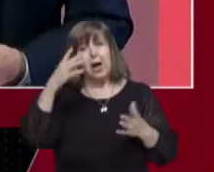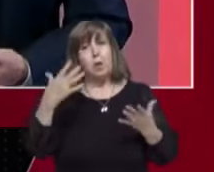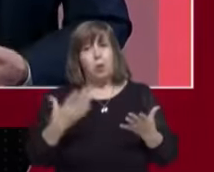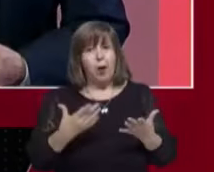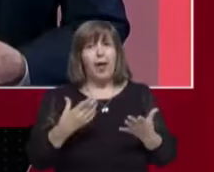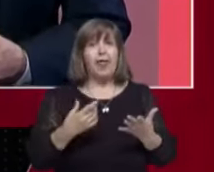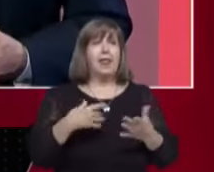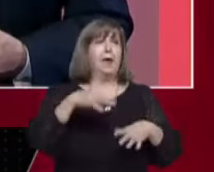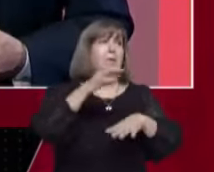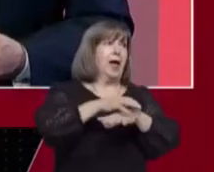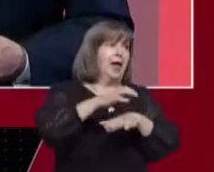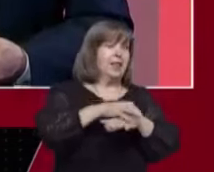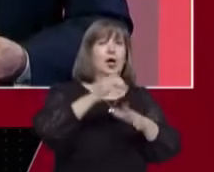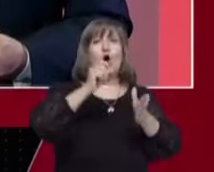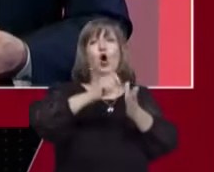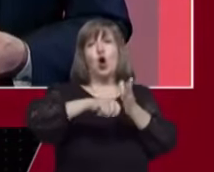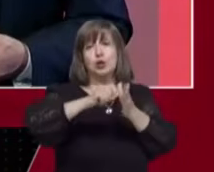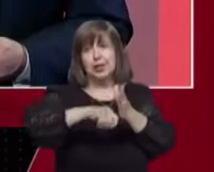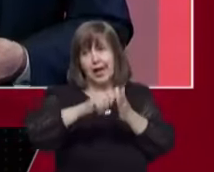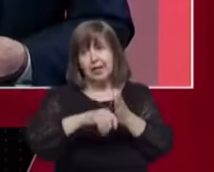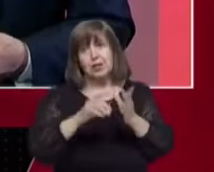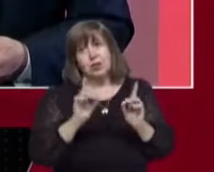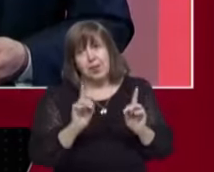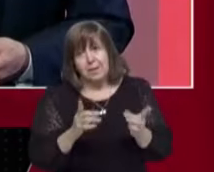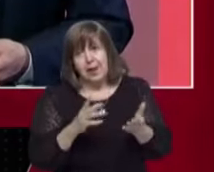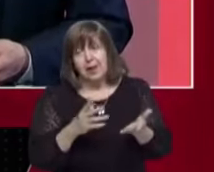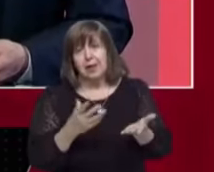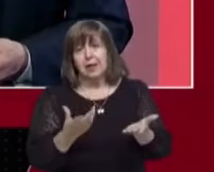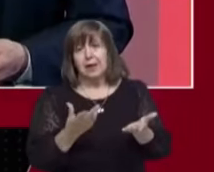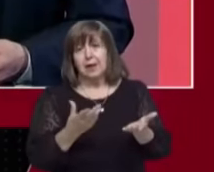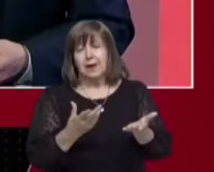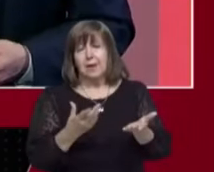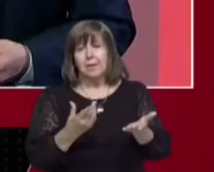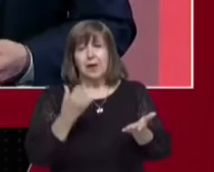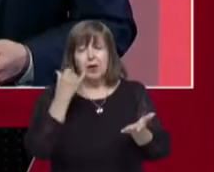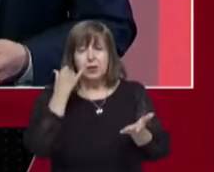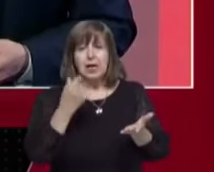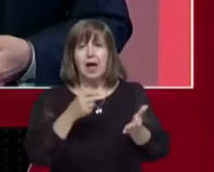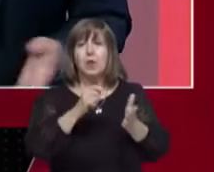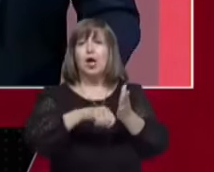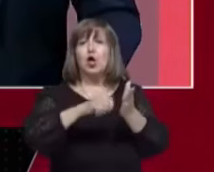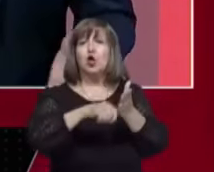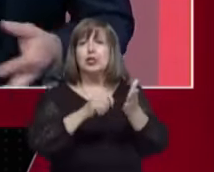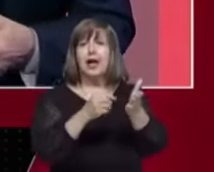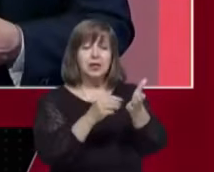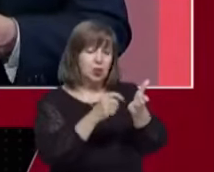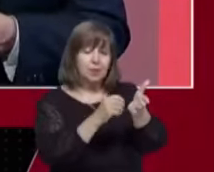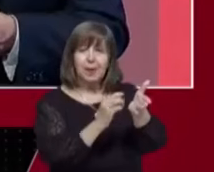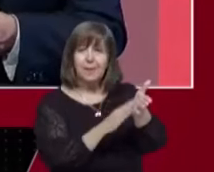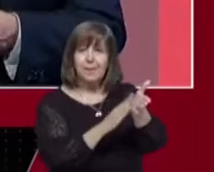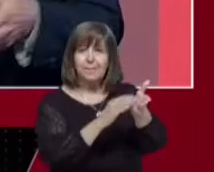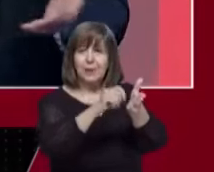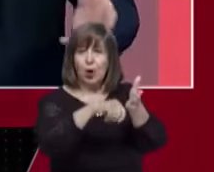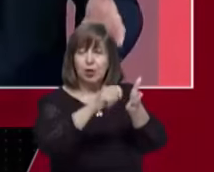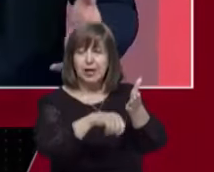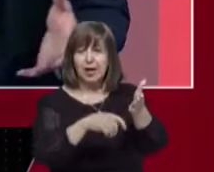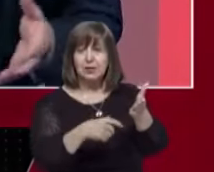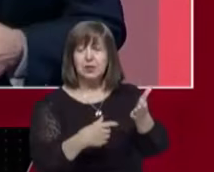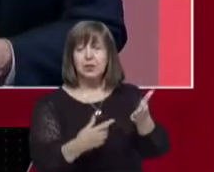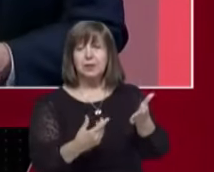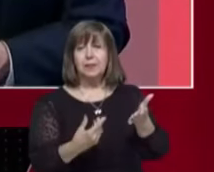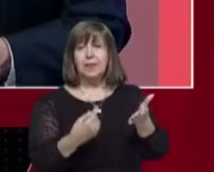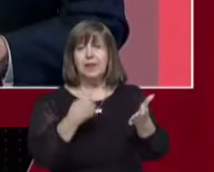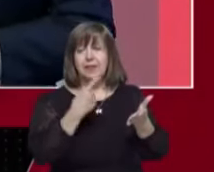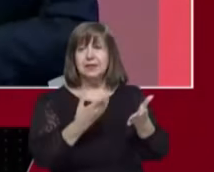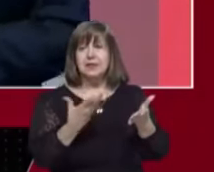contratadas, médicos contratados, que cumplen un servicio fundamental y que están bajo el régimen de un contrato. Exacto, contrato basura podríamos